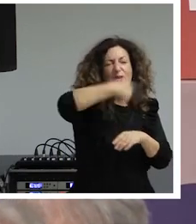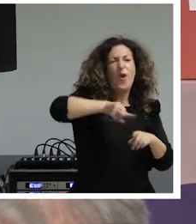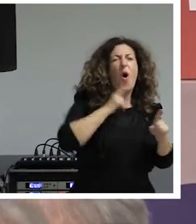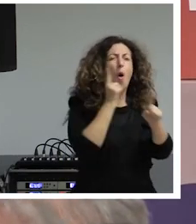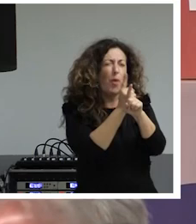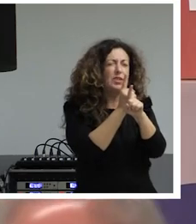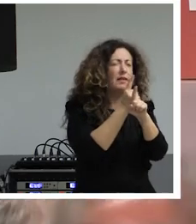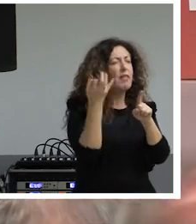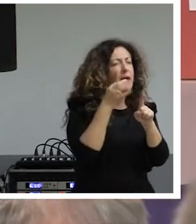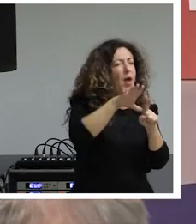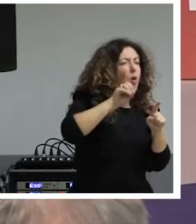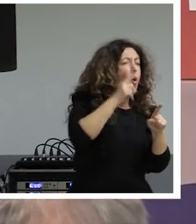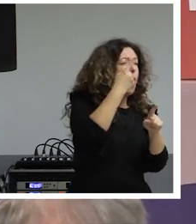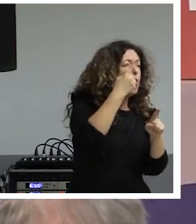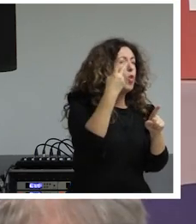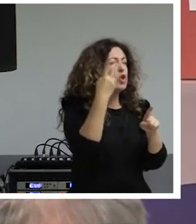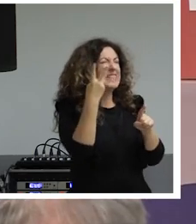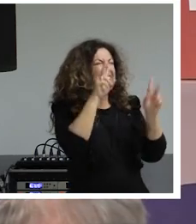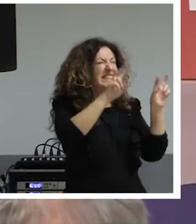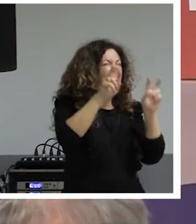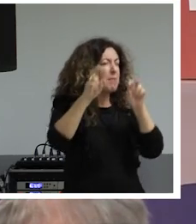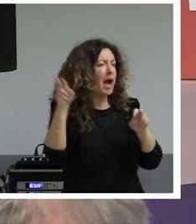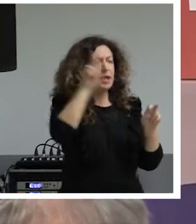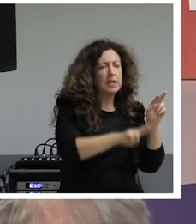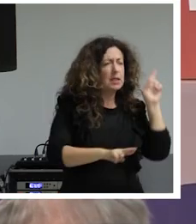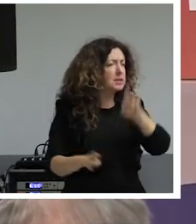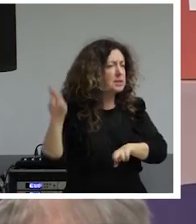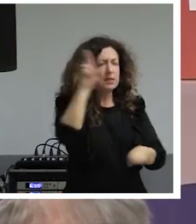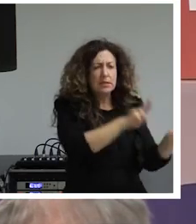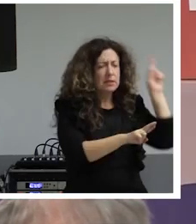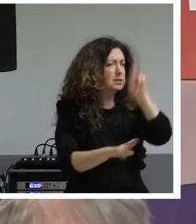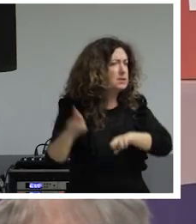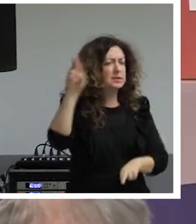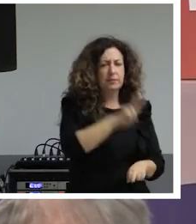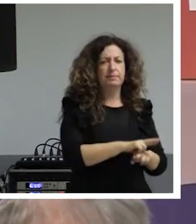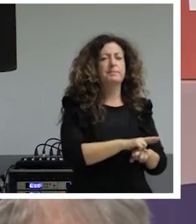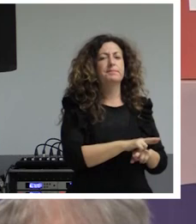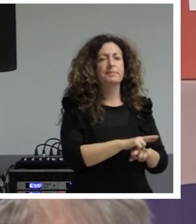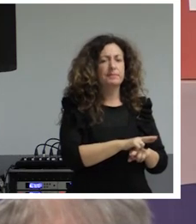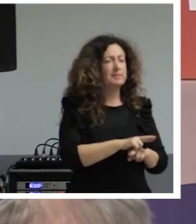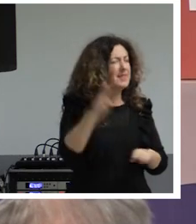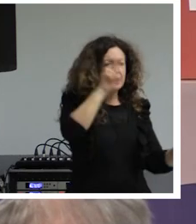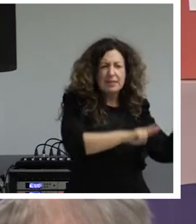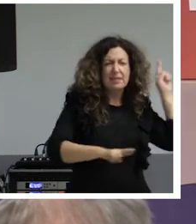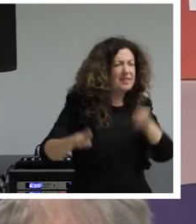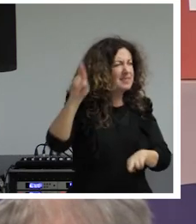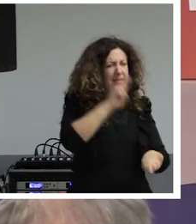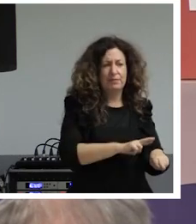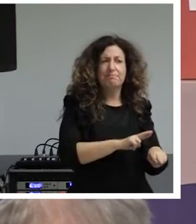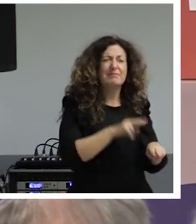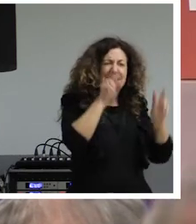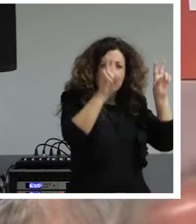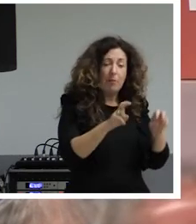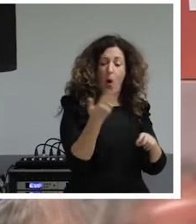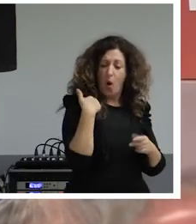cómo te enfrentas a las elecciones pues yo creo que que en la calle decir yo por ejemplo creo que cuando estamos en la oposición